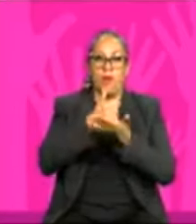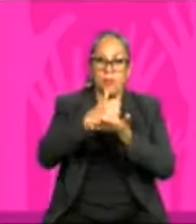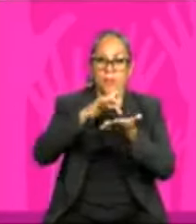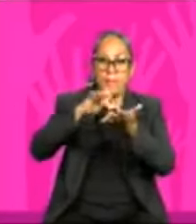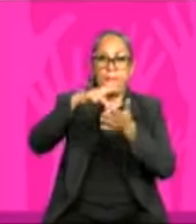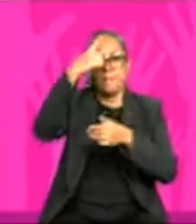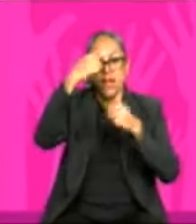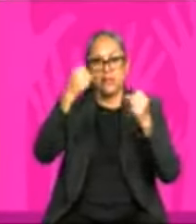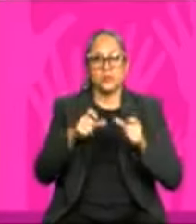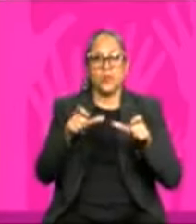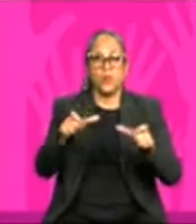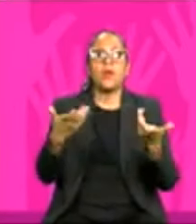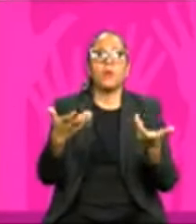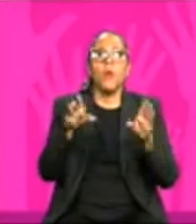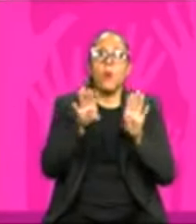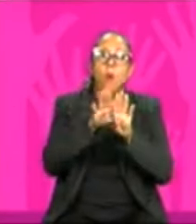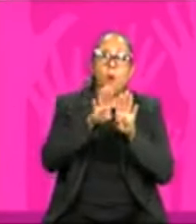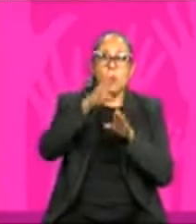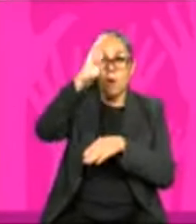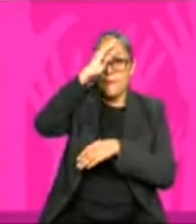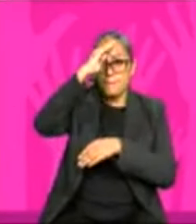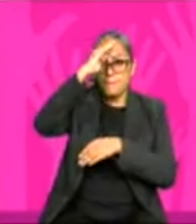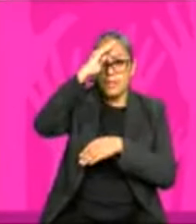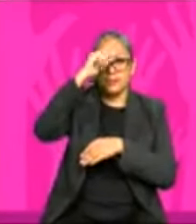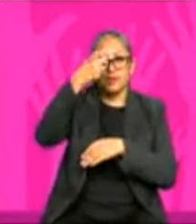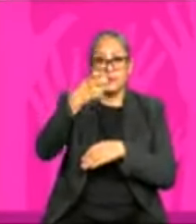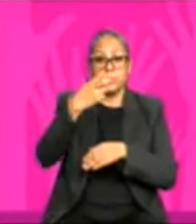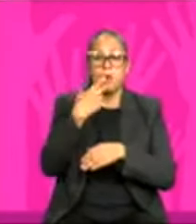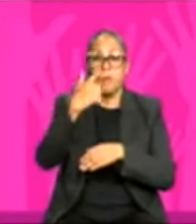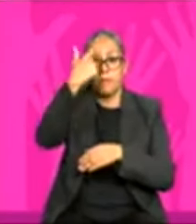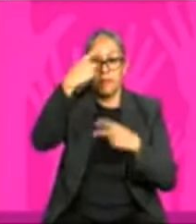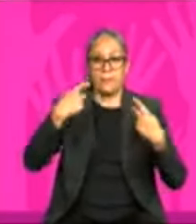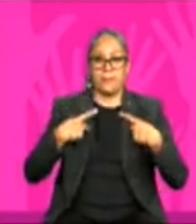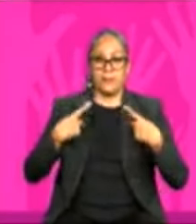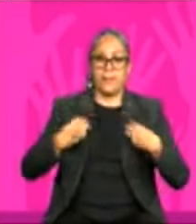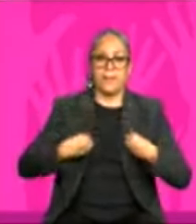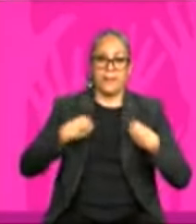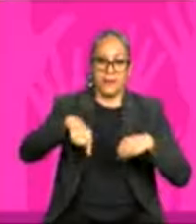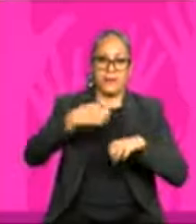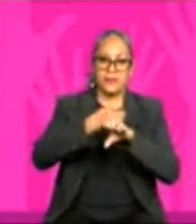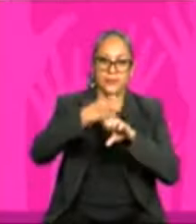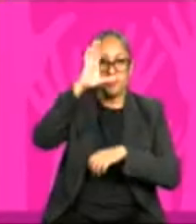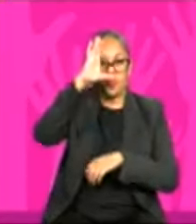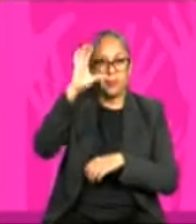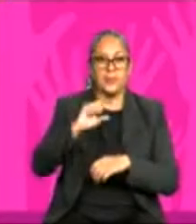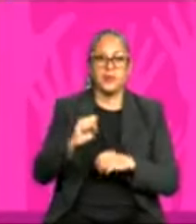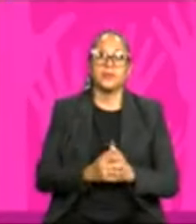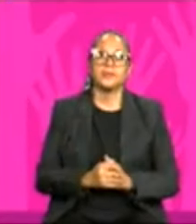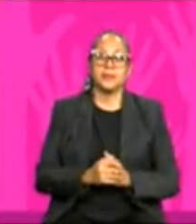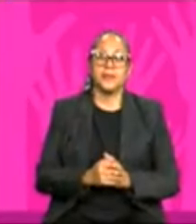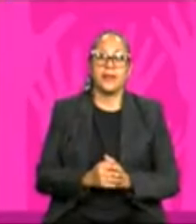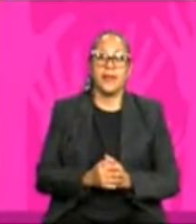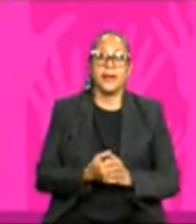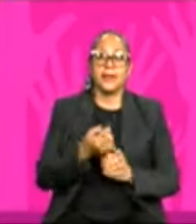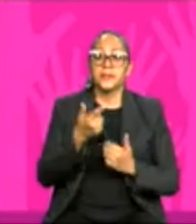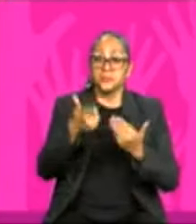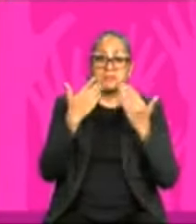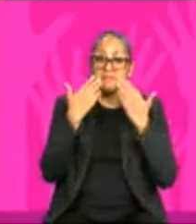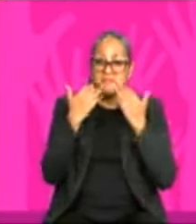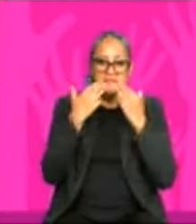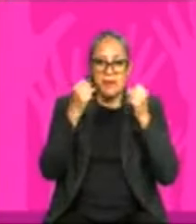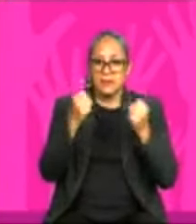¿cómo planea garantizar el bienestar de los morelenses? 3 minutos con su tiempo de participación. La inseguridad